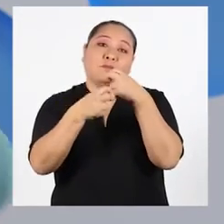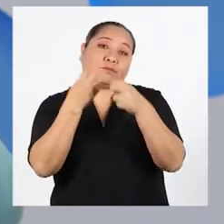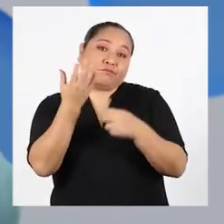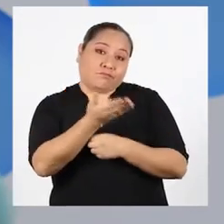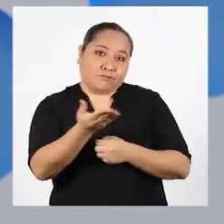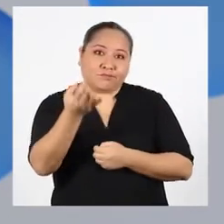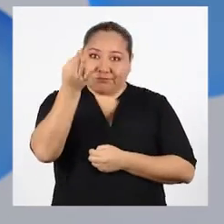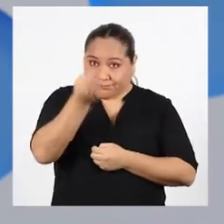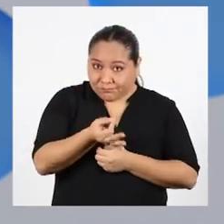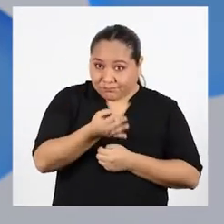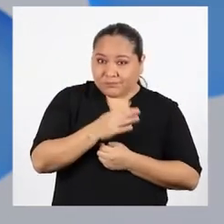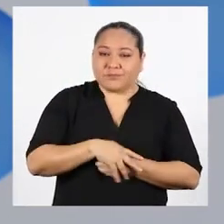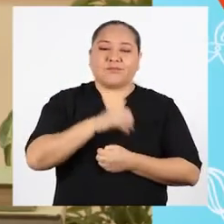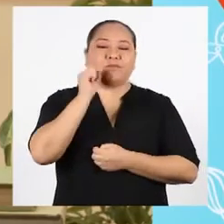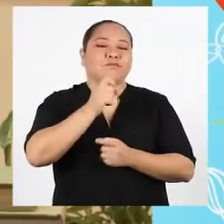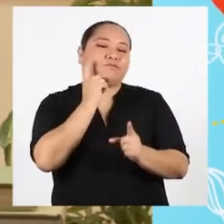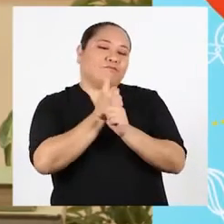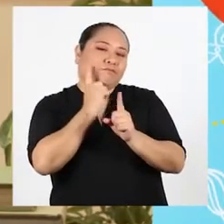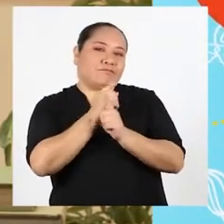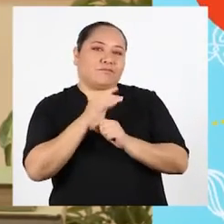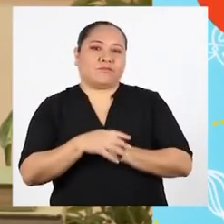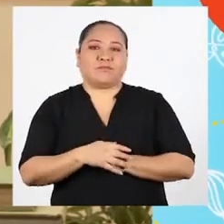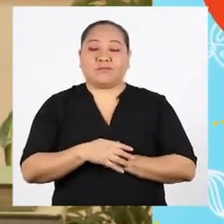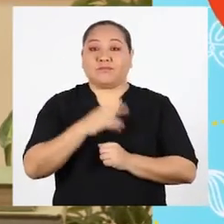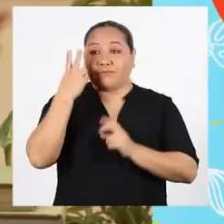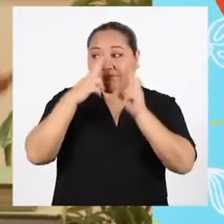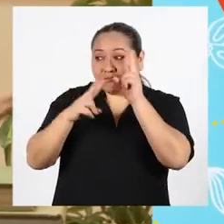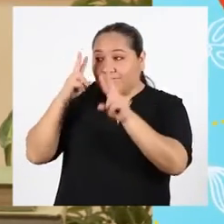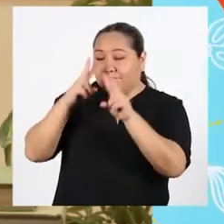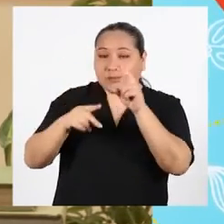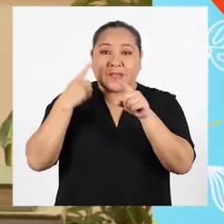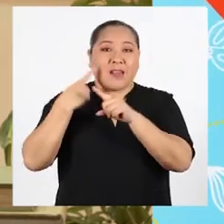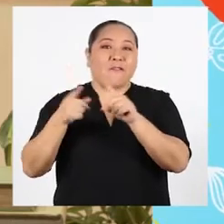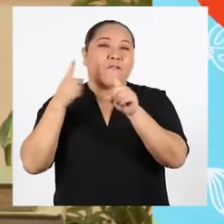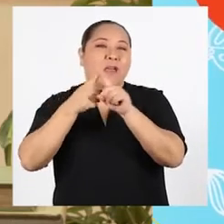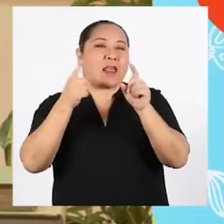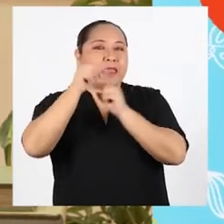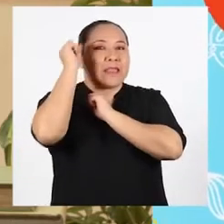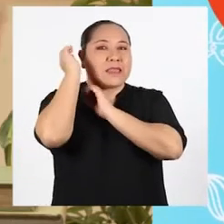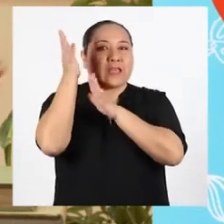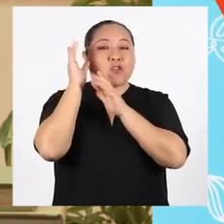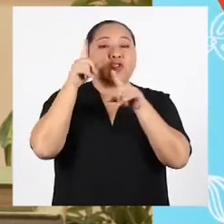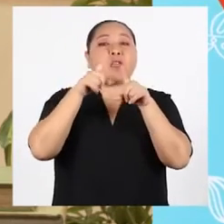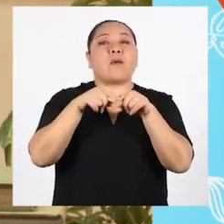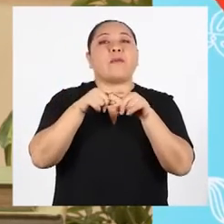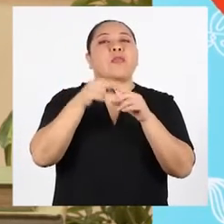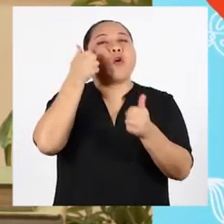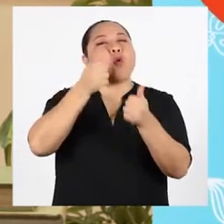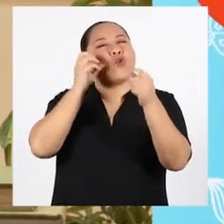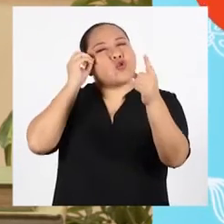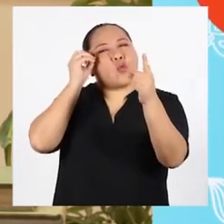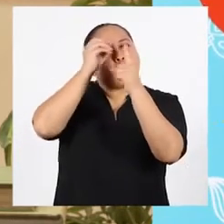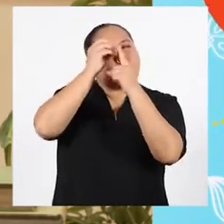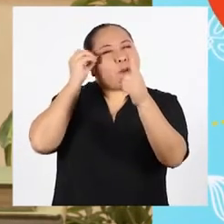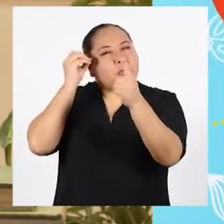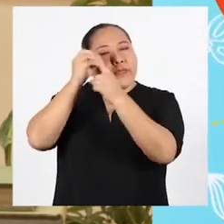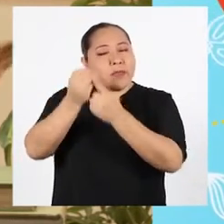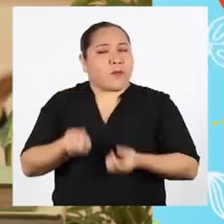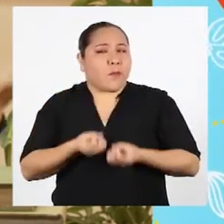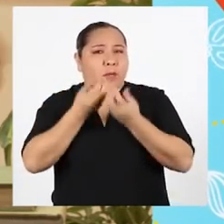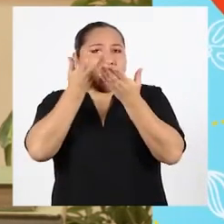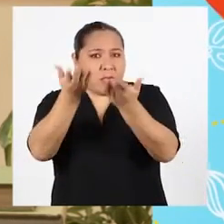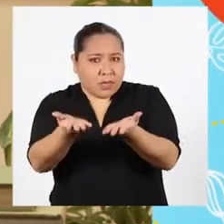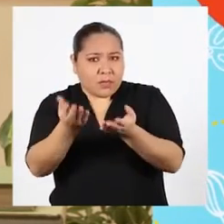solucionar problemas, ¿no es cierto? Así es. Como verán, los diferentes tipos de discursos dependen del propósito que se